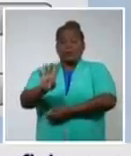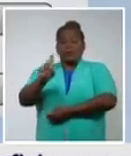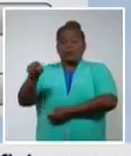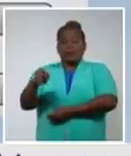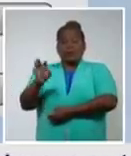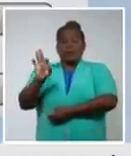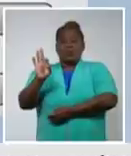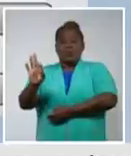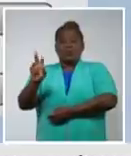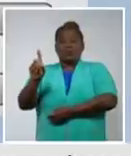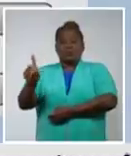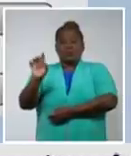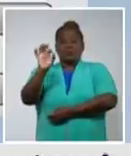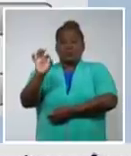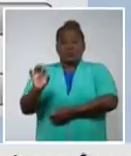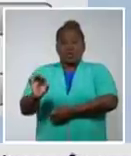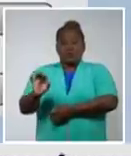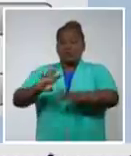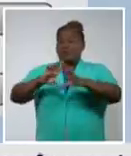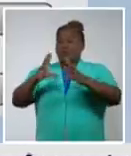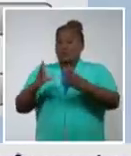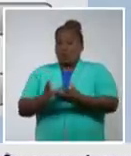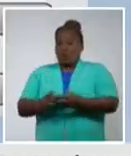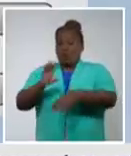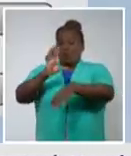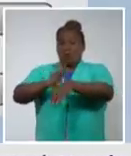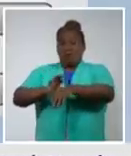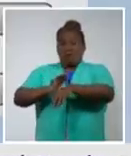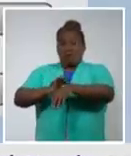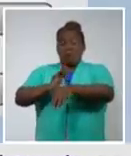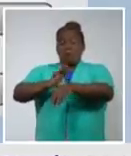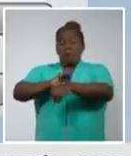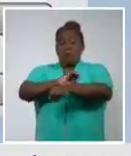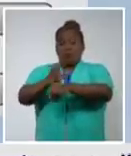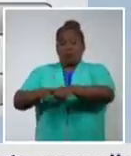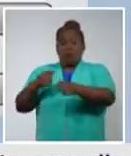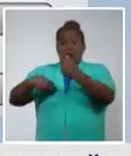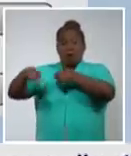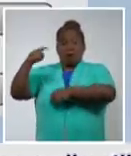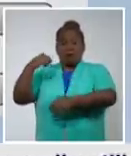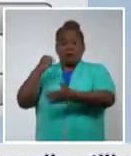44,81% de todos los casos del mundo. Ayer confirma